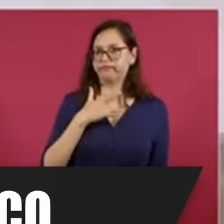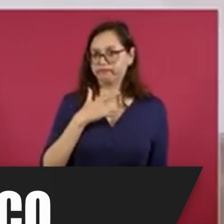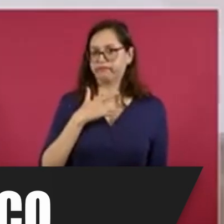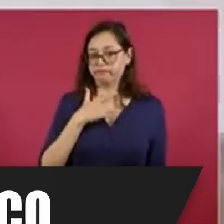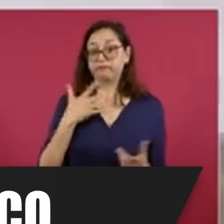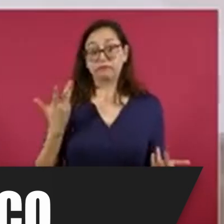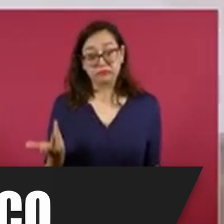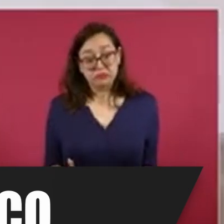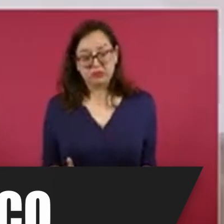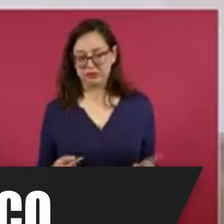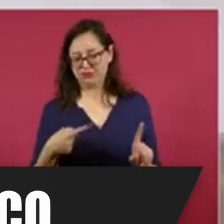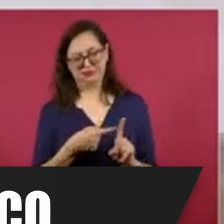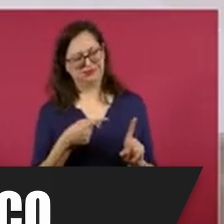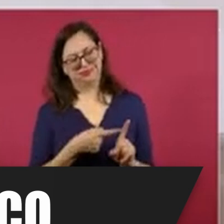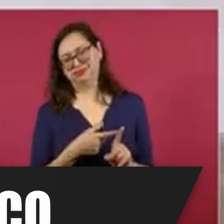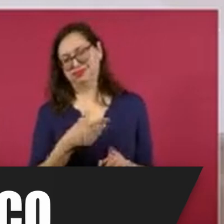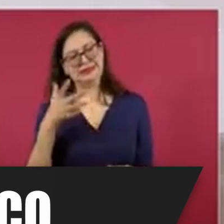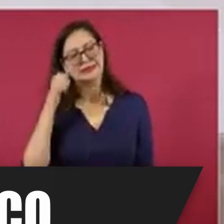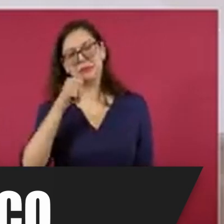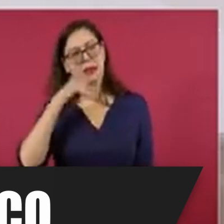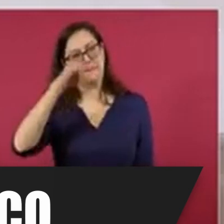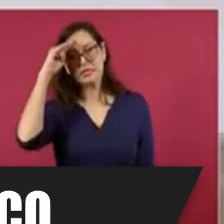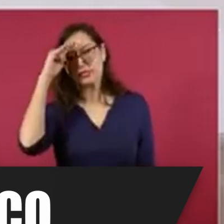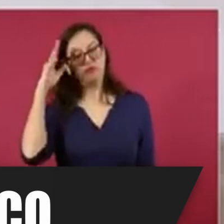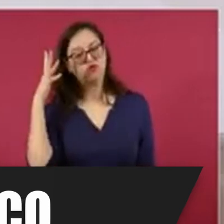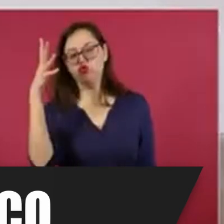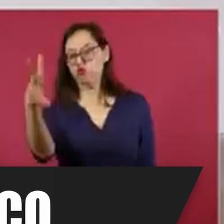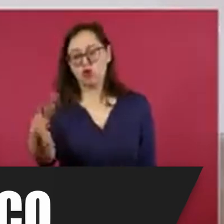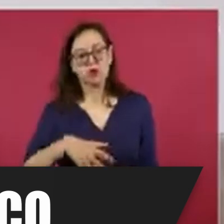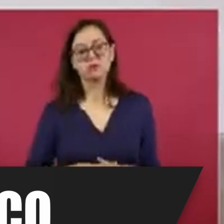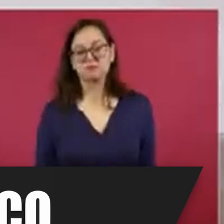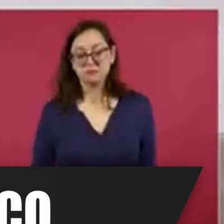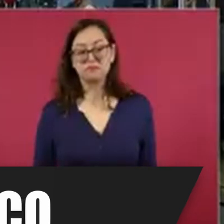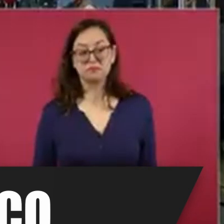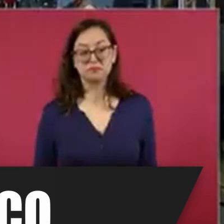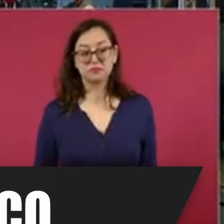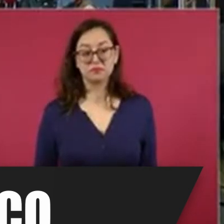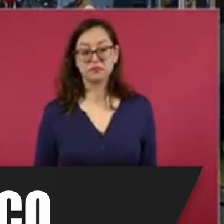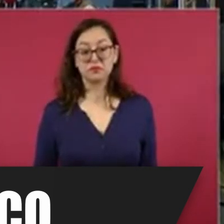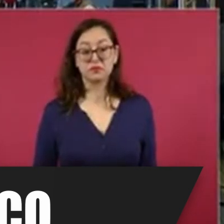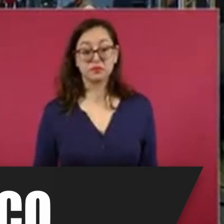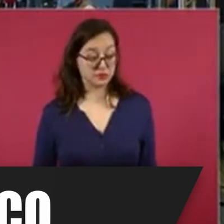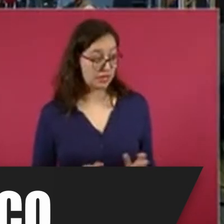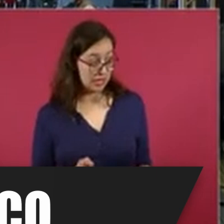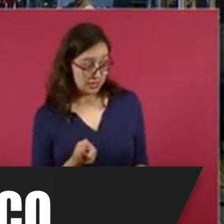como la tenía en todo, un gran presidente. ¿Ya nada más eso tiene